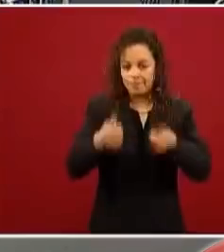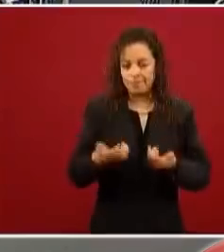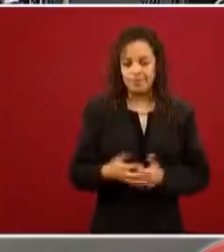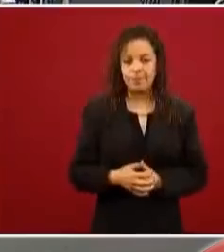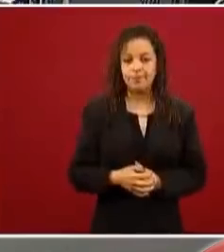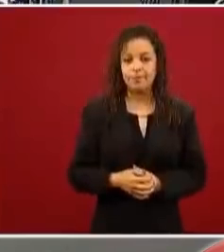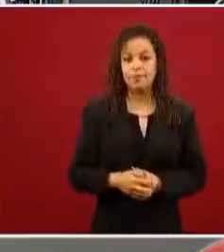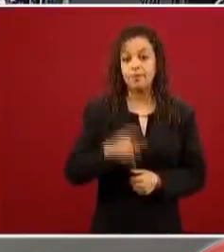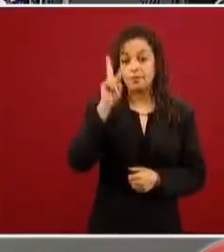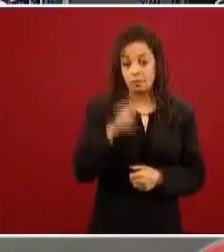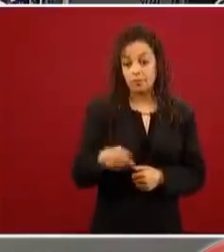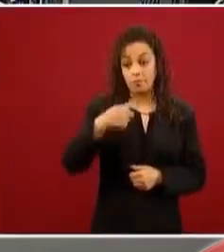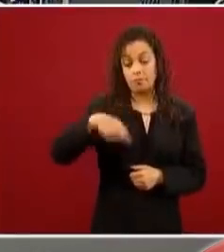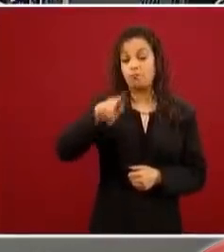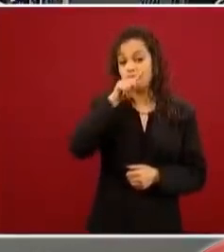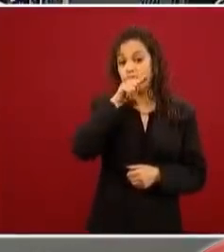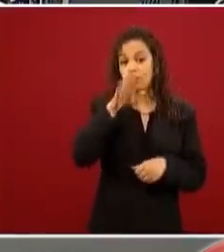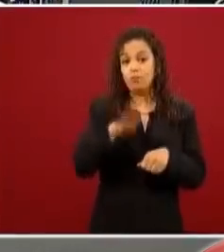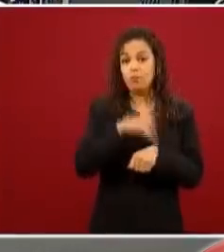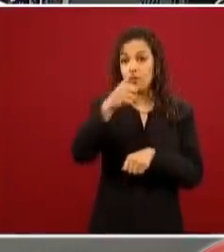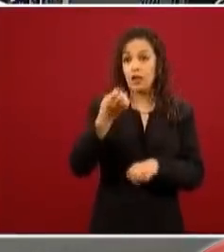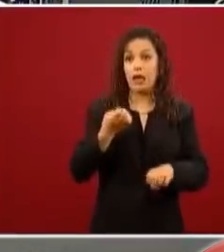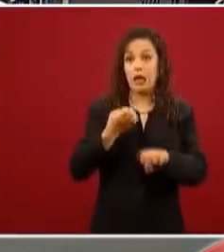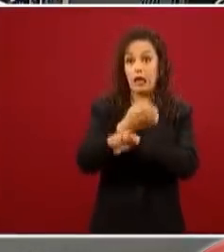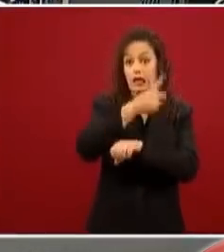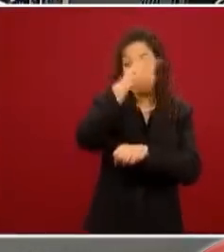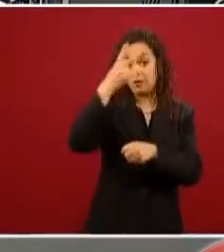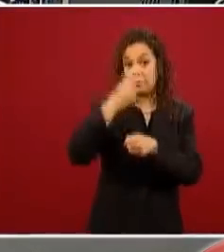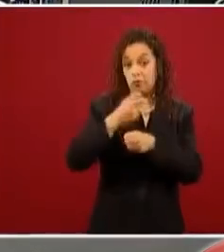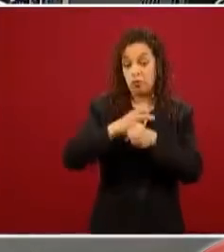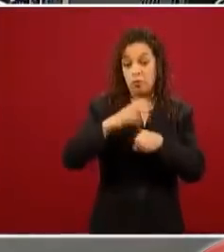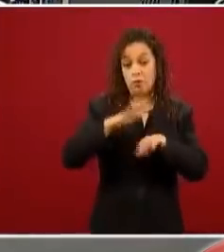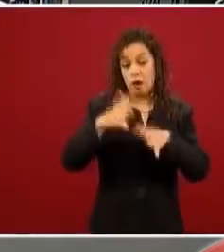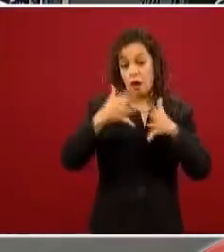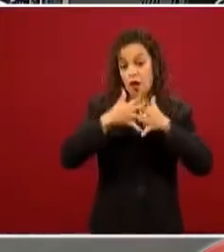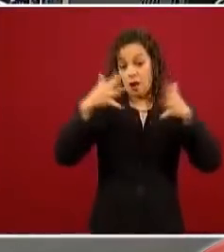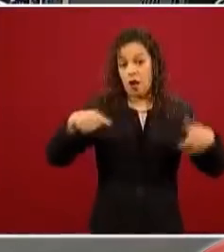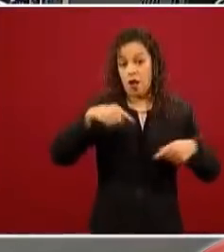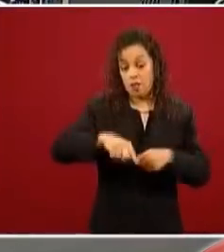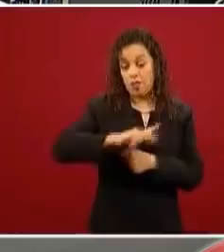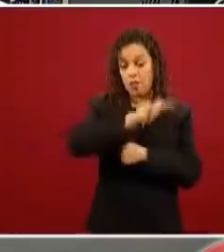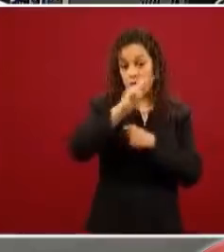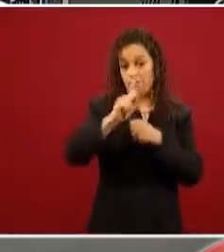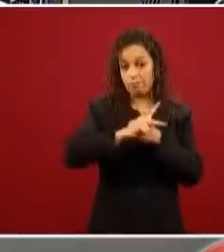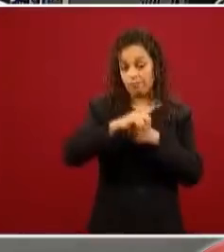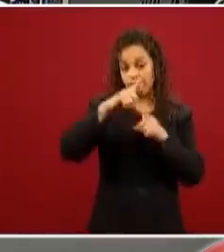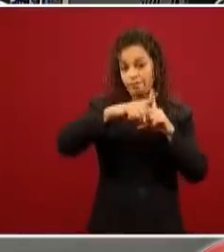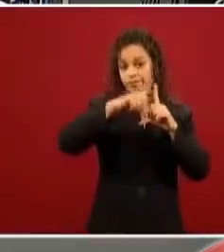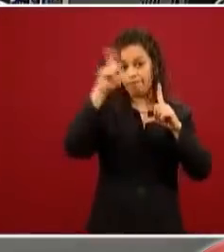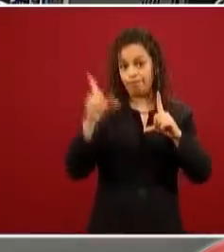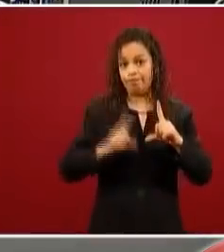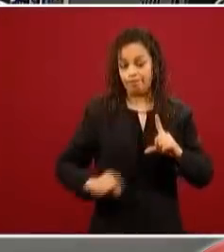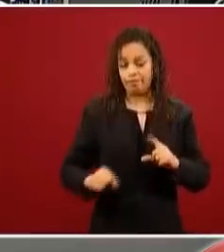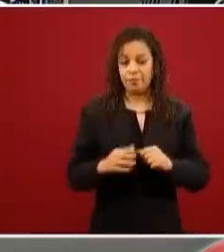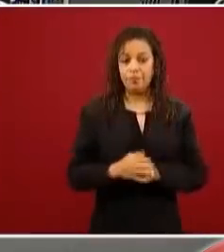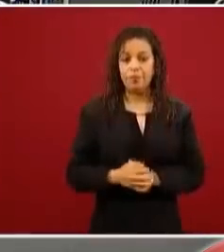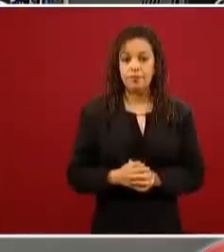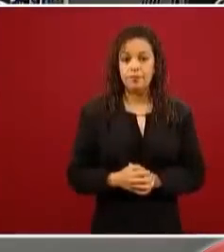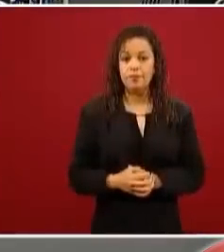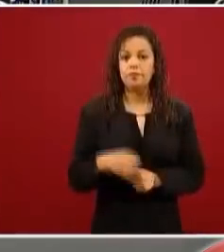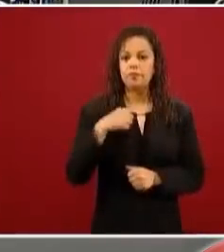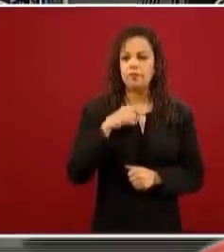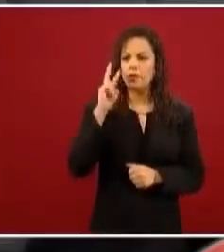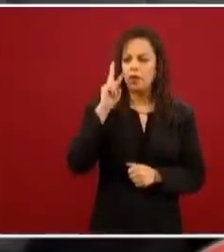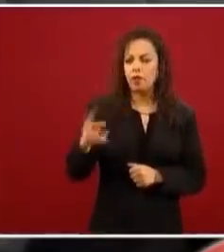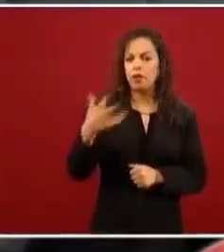conocen las dimensiones del estado, ¿no? Este es el segundo estado más grande del país y por ejemplo me ha tocado el caso de algún paciente de oncología que